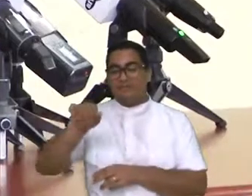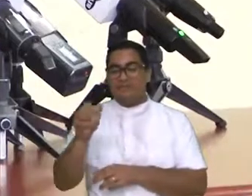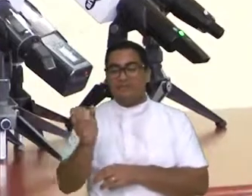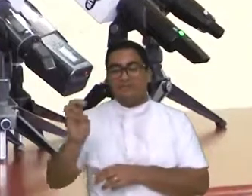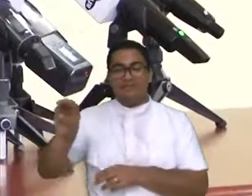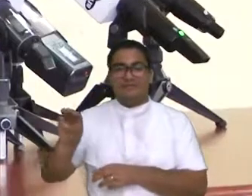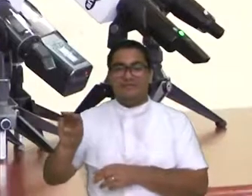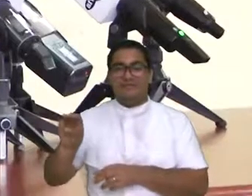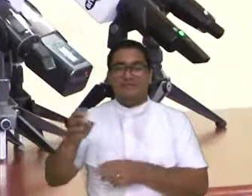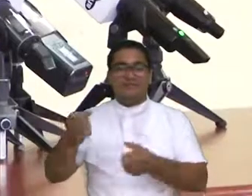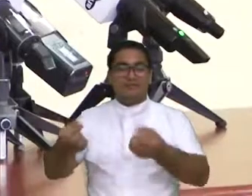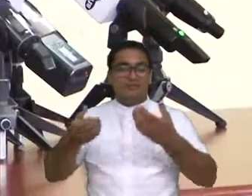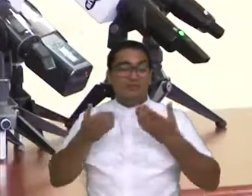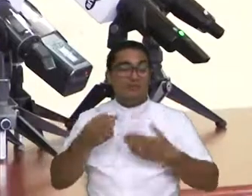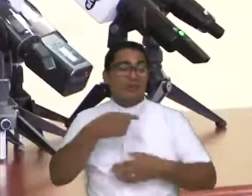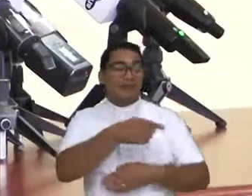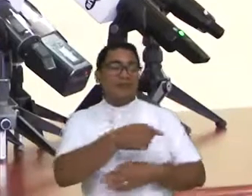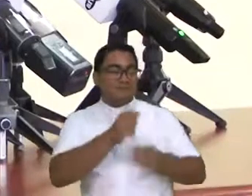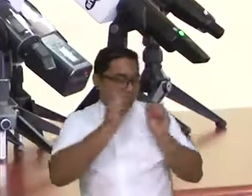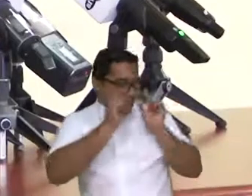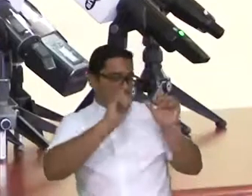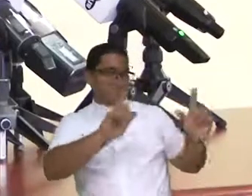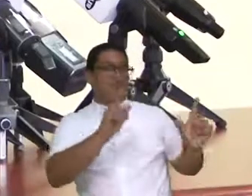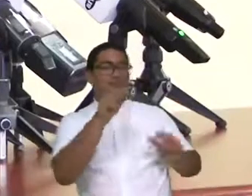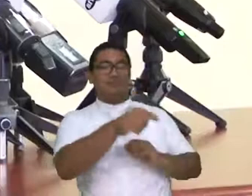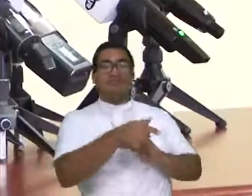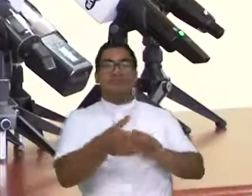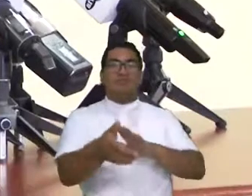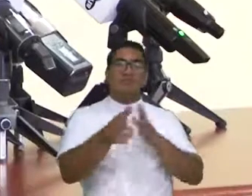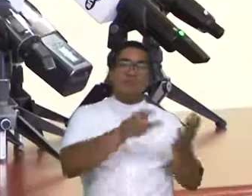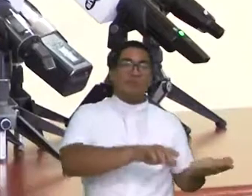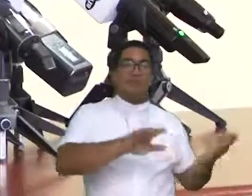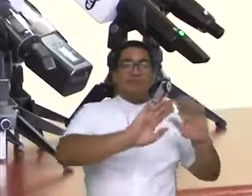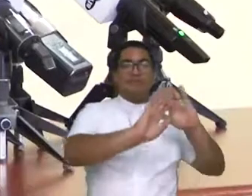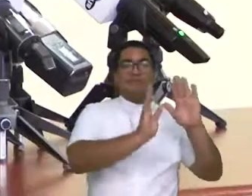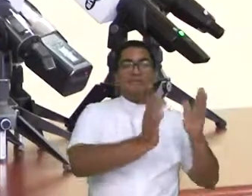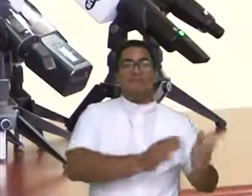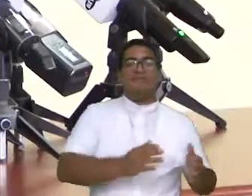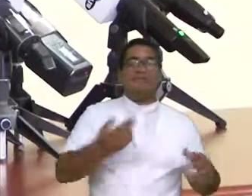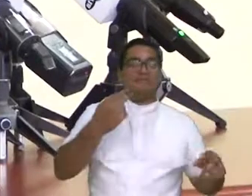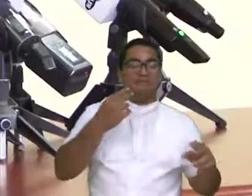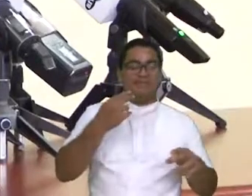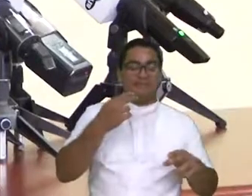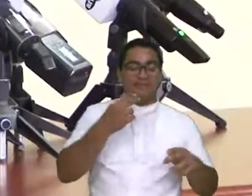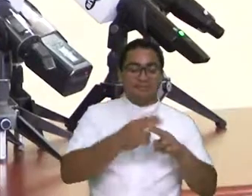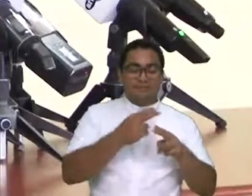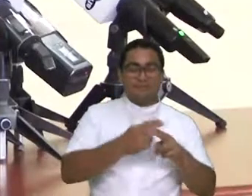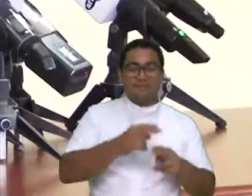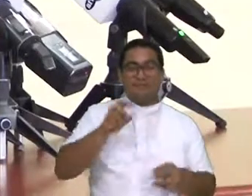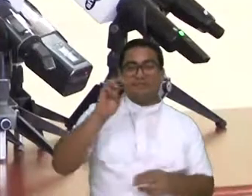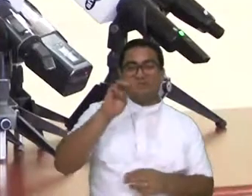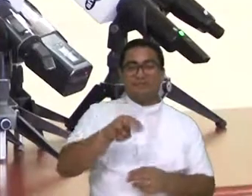BJM, informa del fallecimiento de la adolescente de iniciales